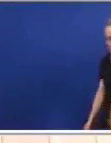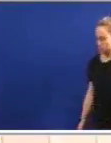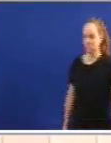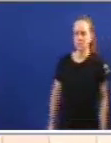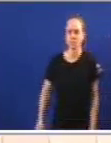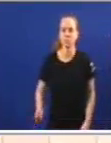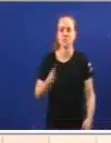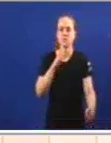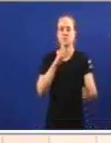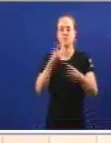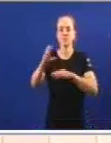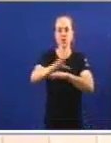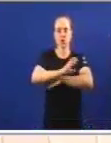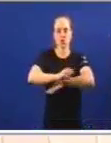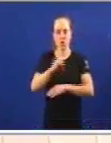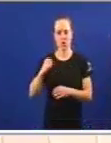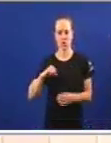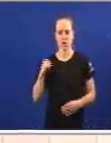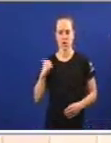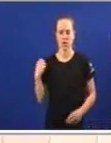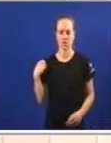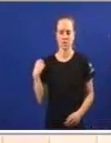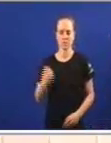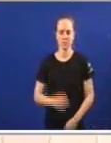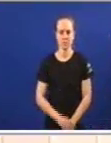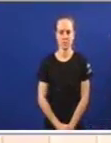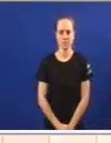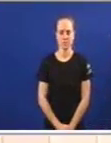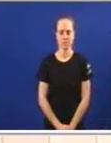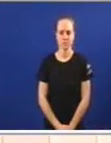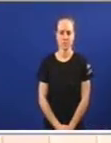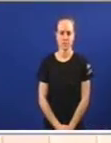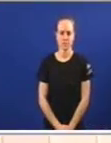Resposta do conselleiro de Sanidade.